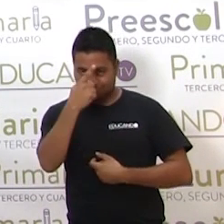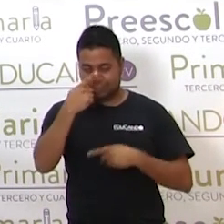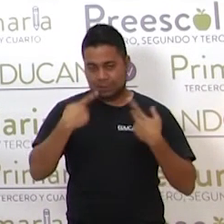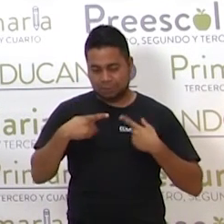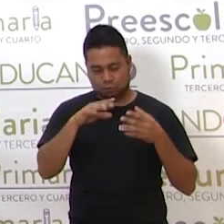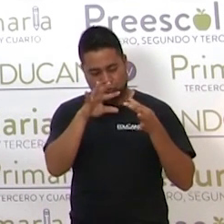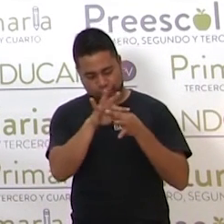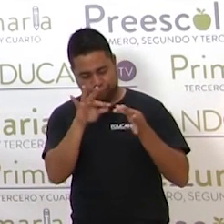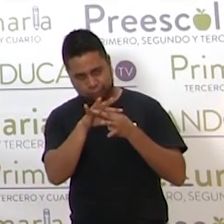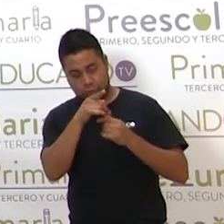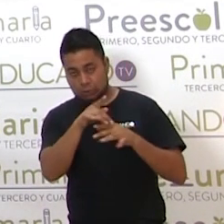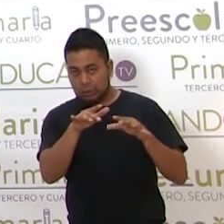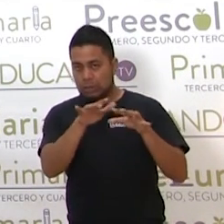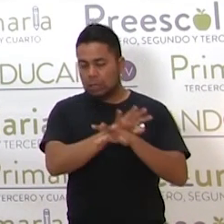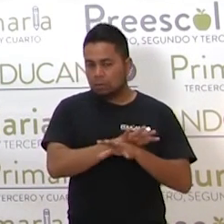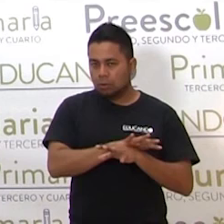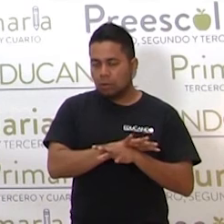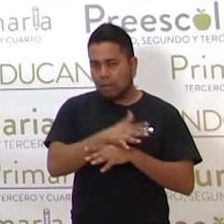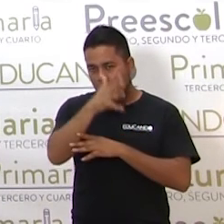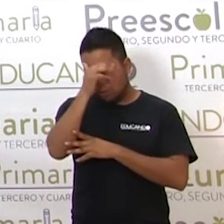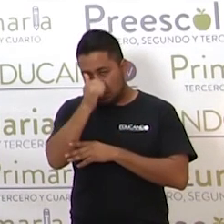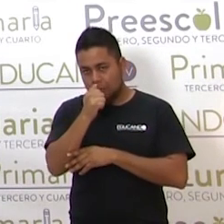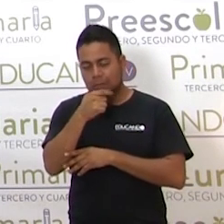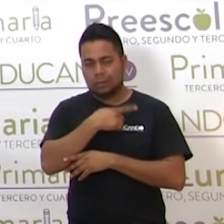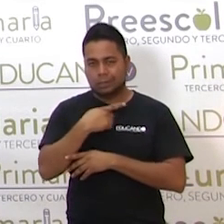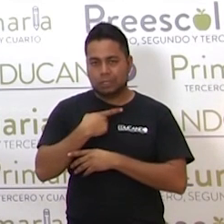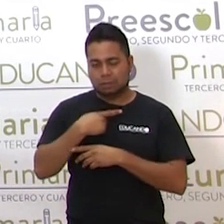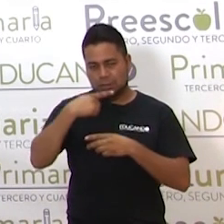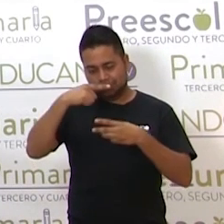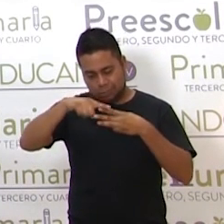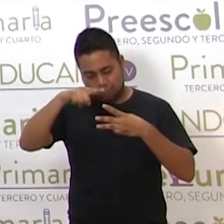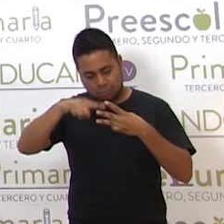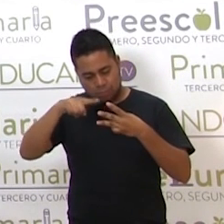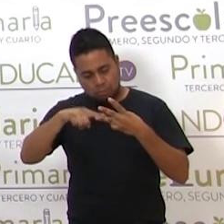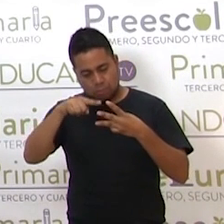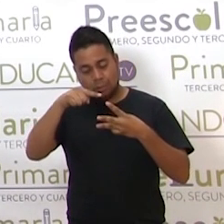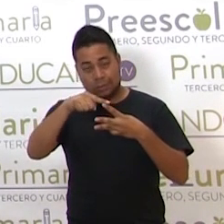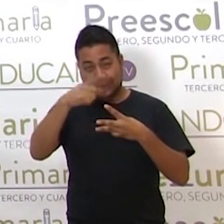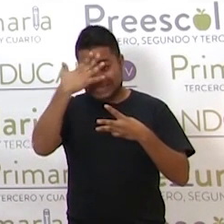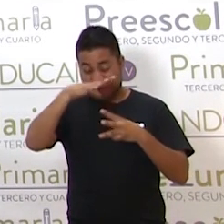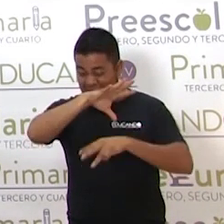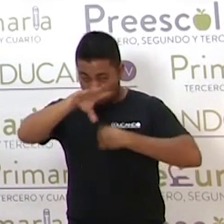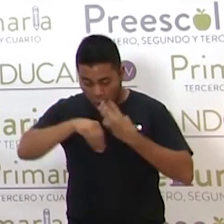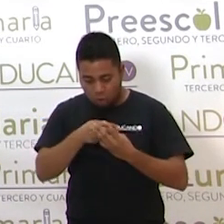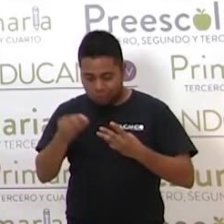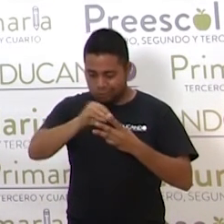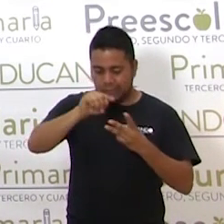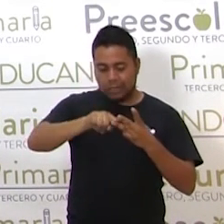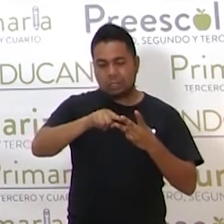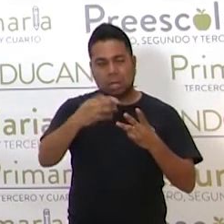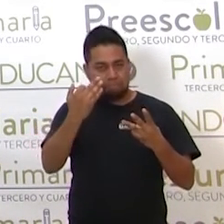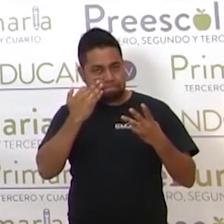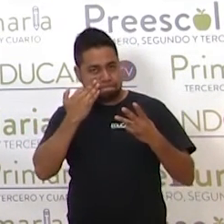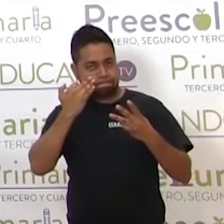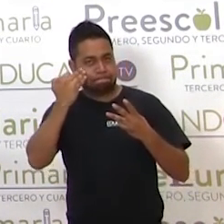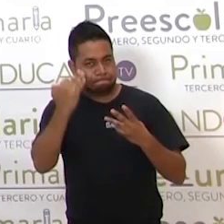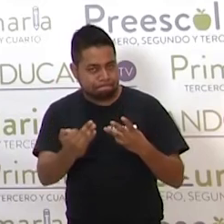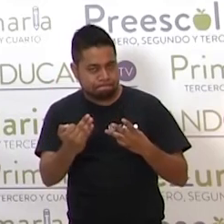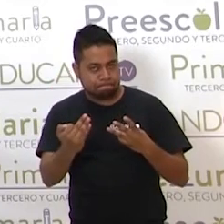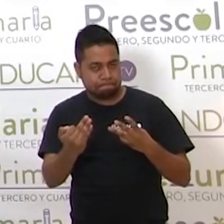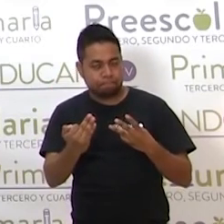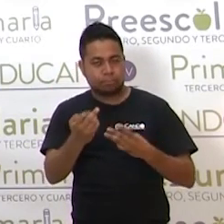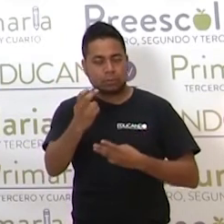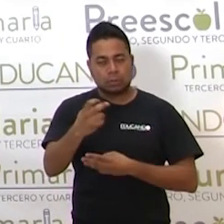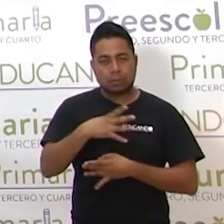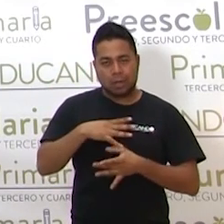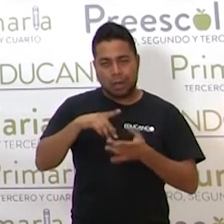narrador, ¿qué tipo de narrador van a elegir? ¿A un omnisciente o a un testigo? Y eso que